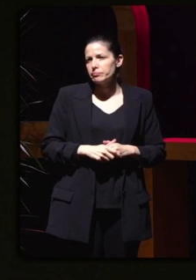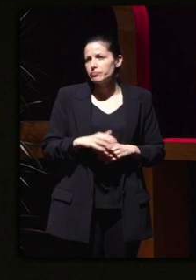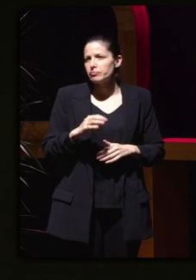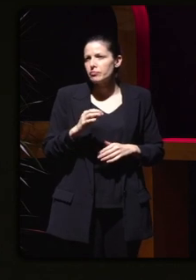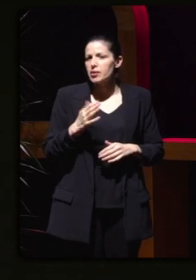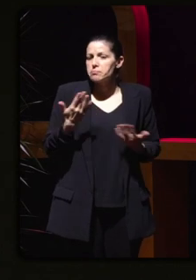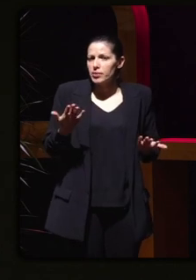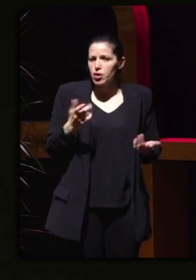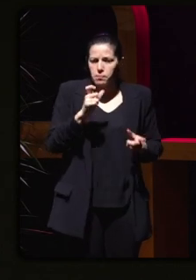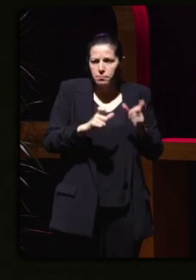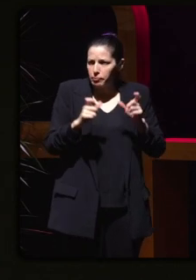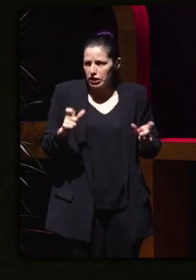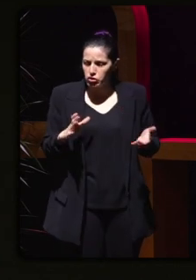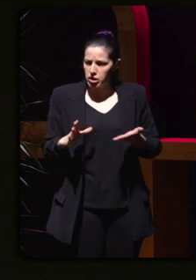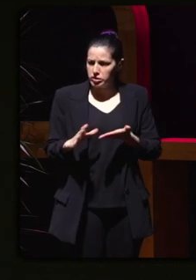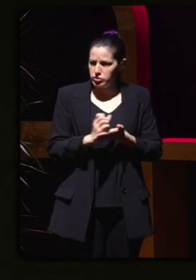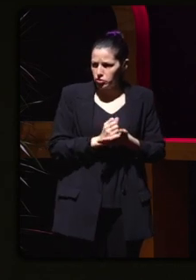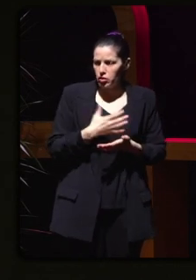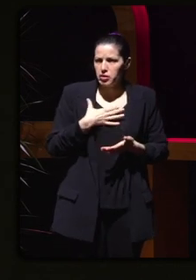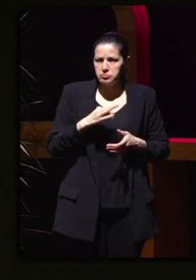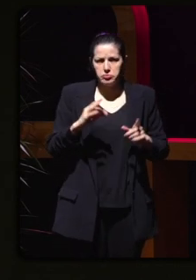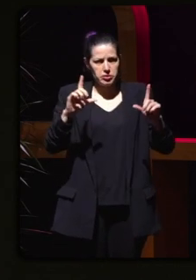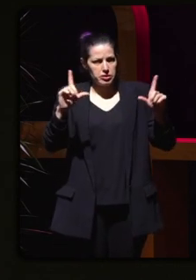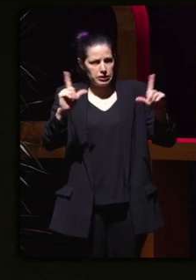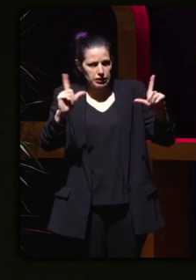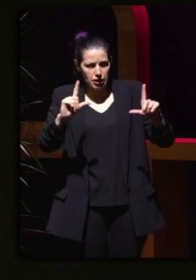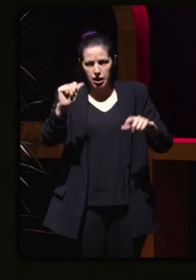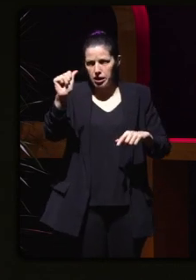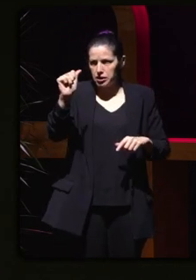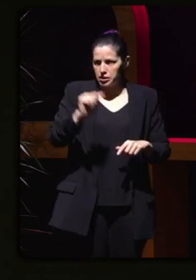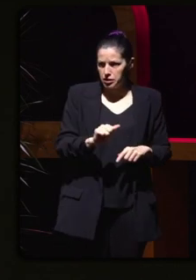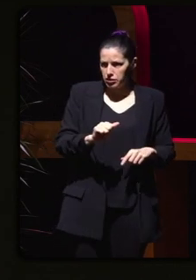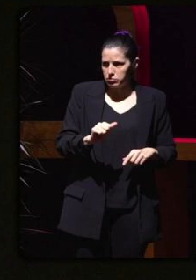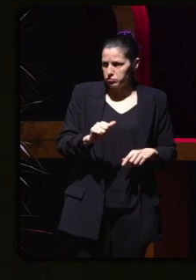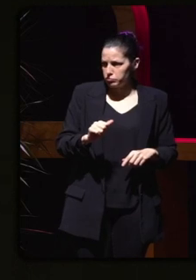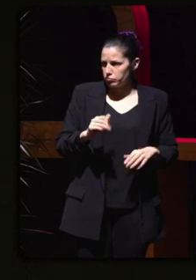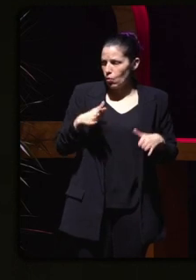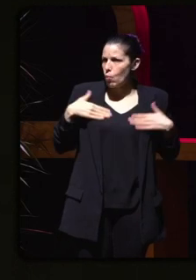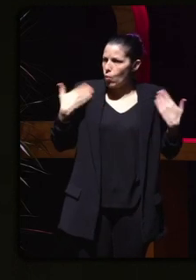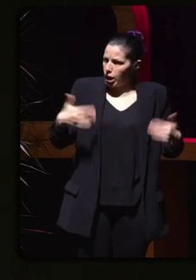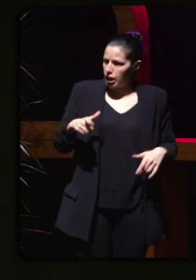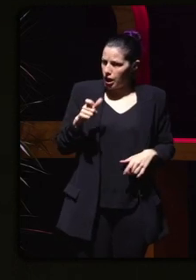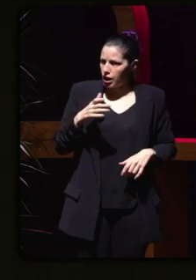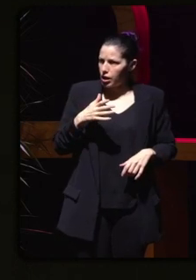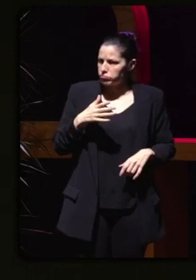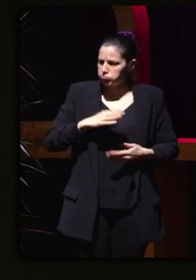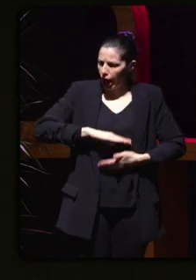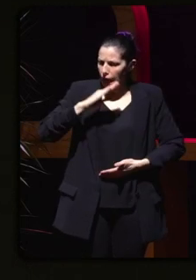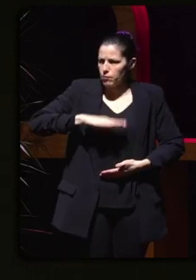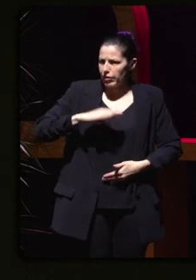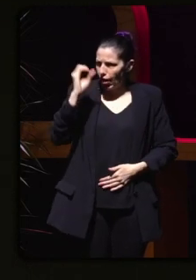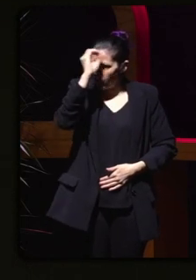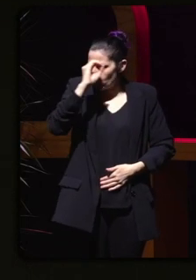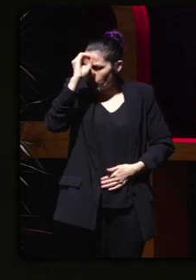vea mucho la tele puede hacer creer a mucha gente que cualquiera está cualificado para para hablar de televisión